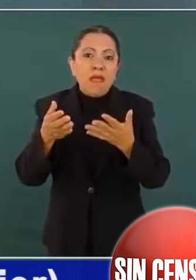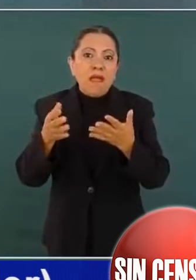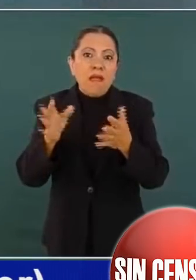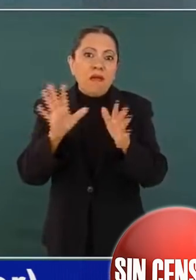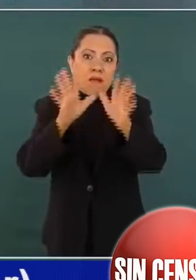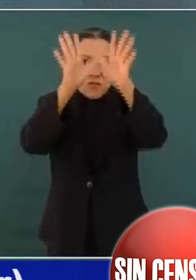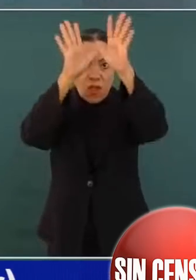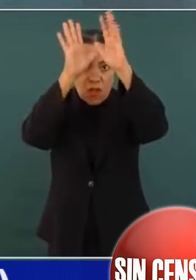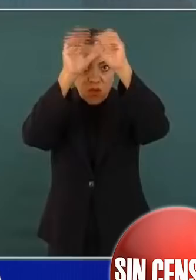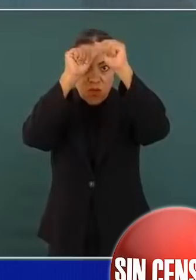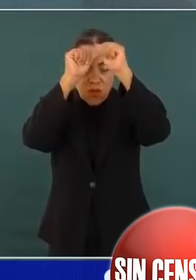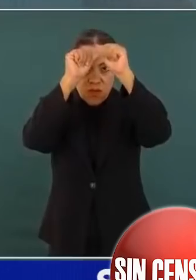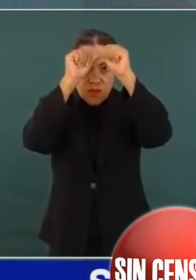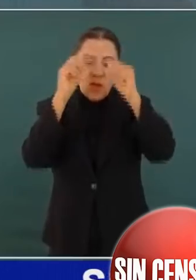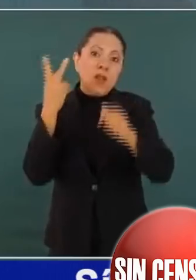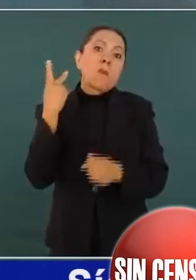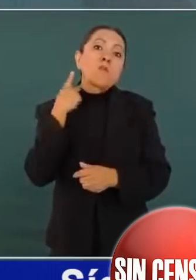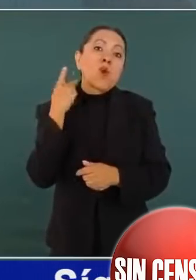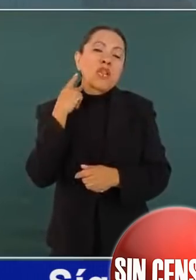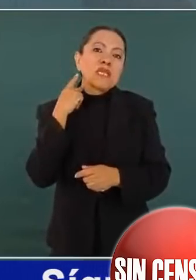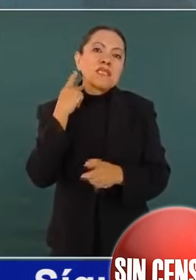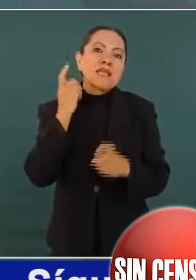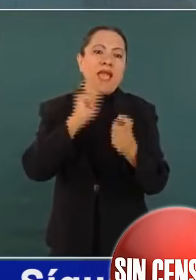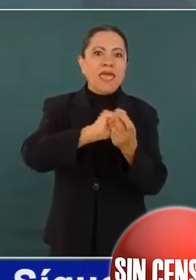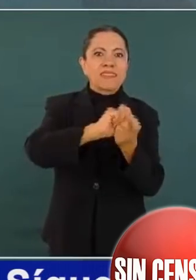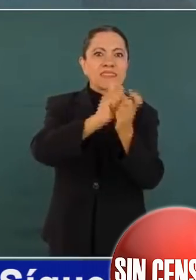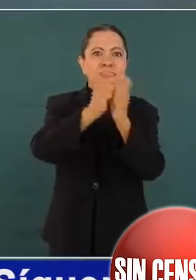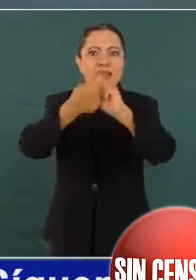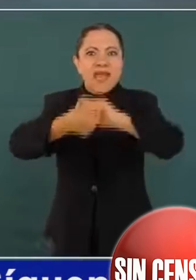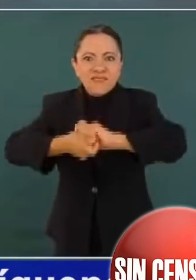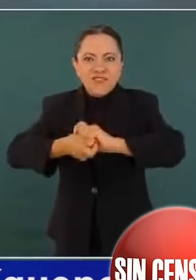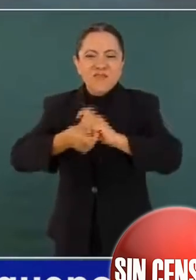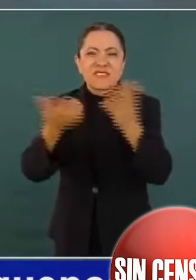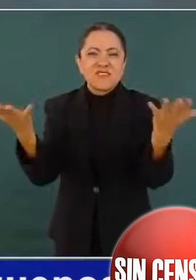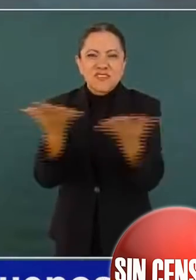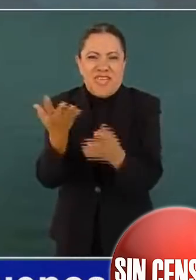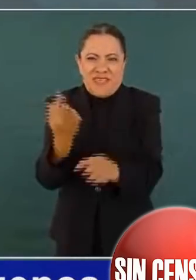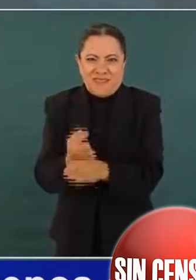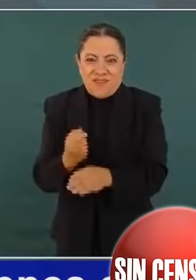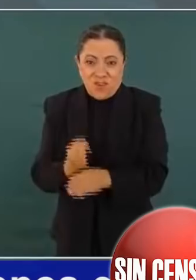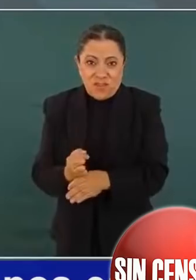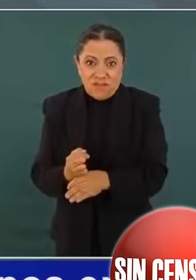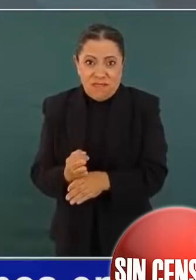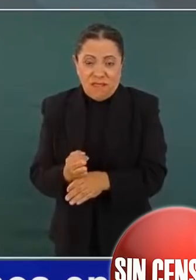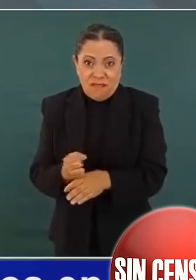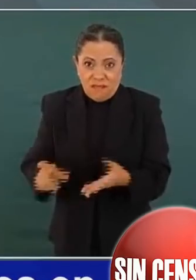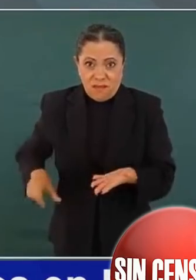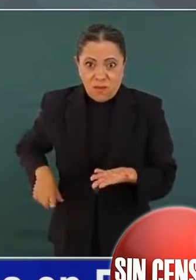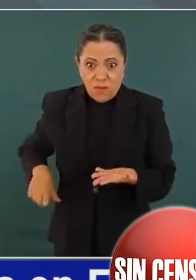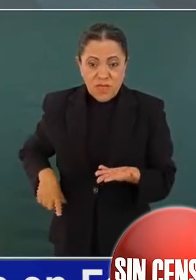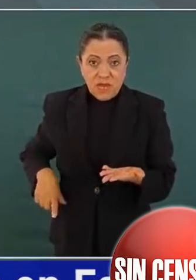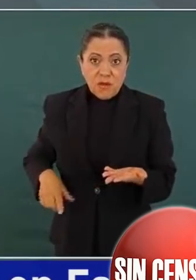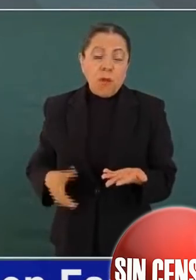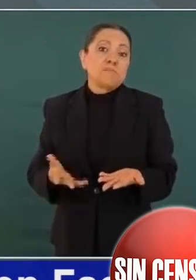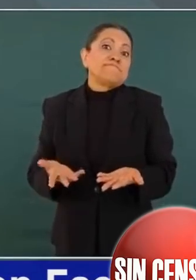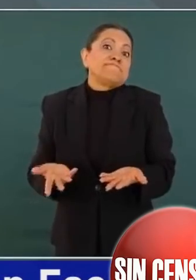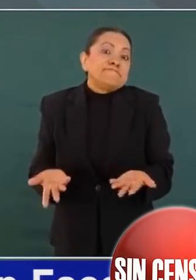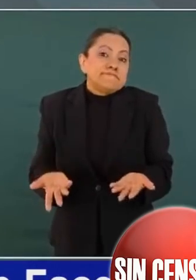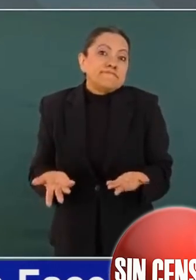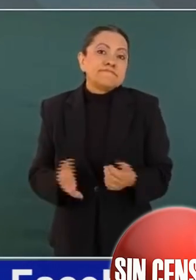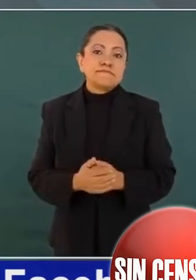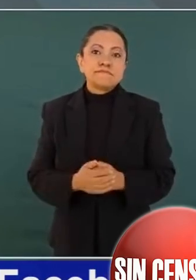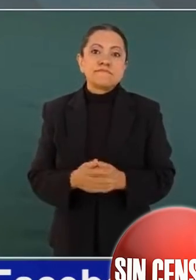la política de transformación que se está llevando a cabo, pues con toda la